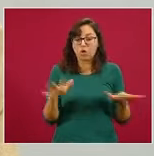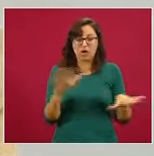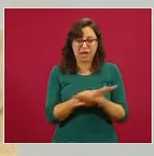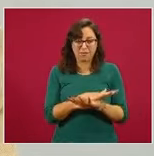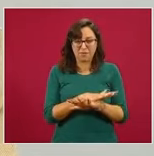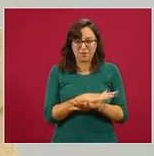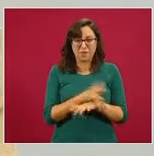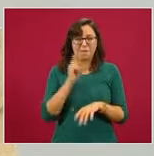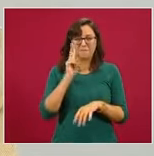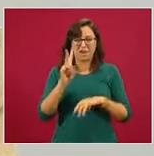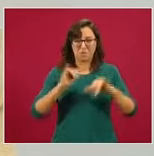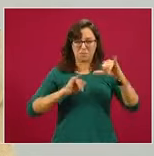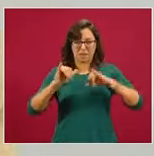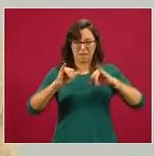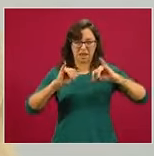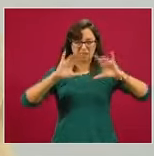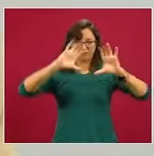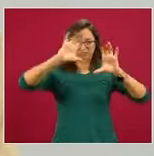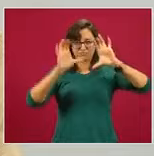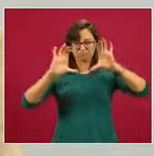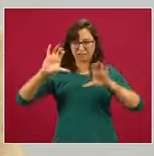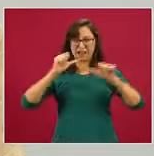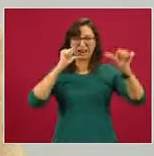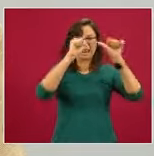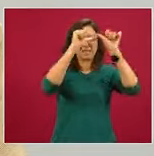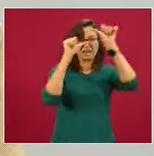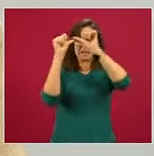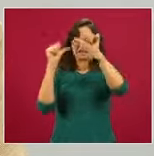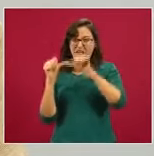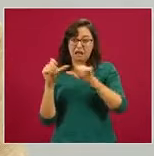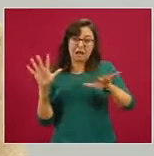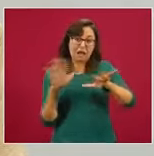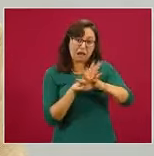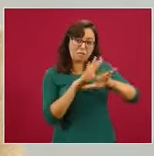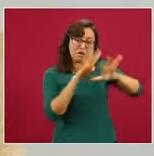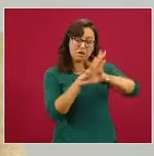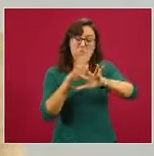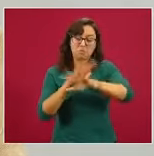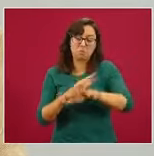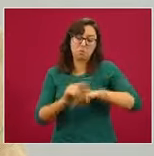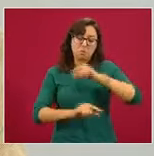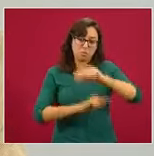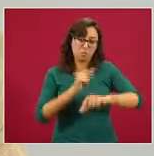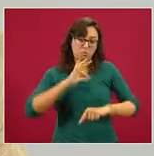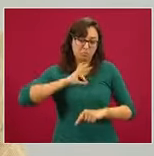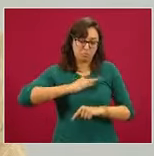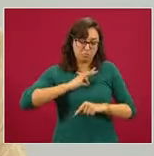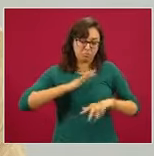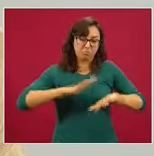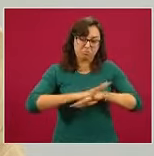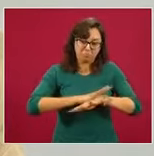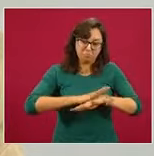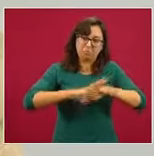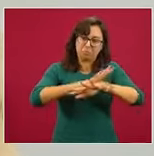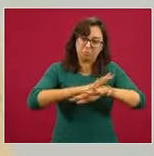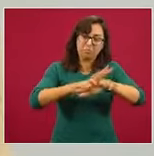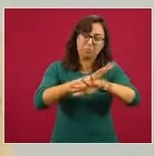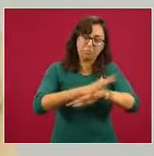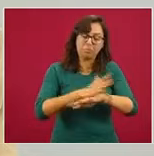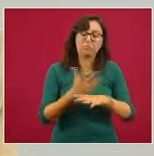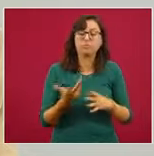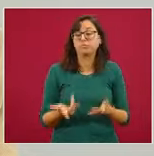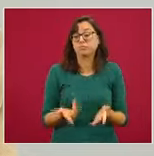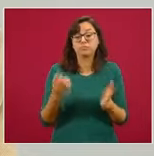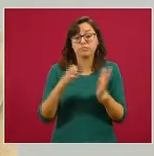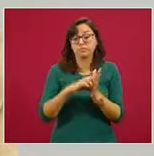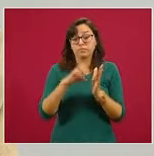alguno de sus nucleótidos, y esto va haciendo que el virus vaya cambiando constantemente. Un ejemplo tal